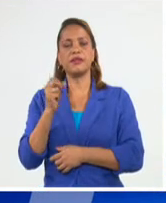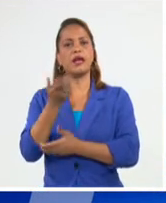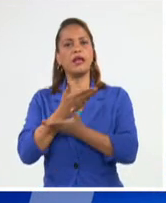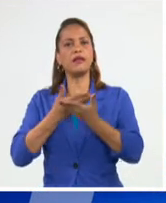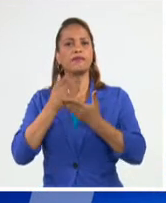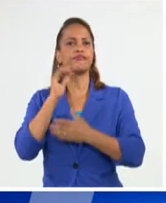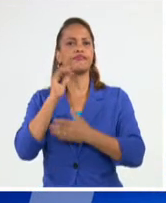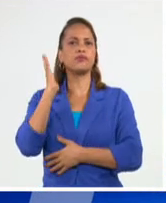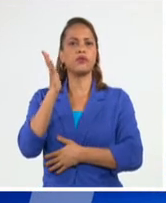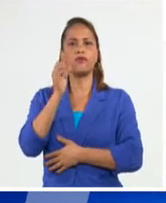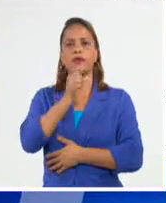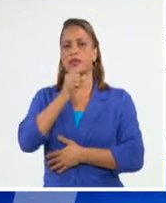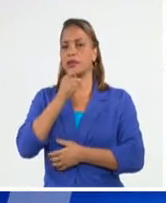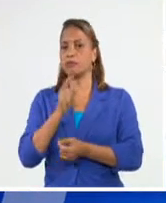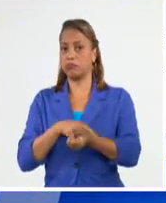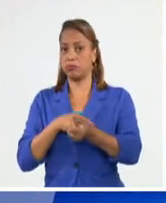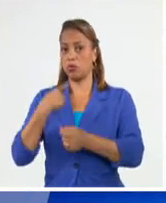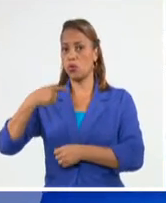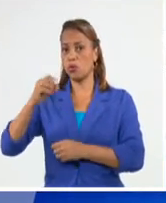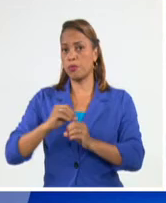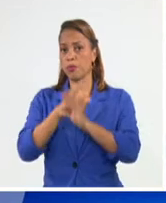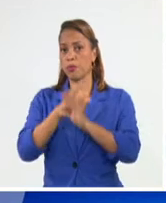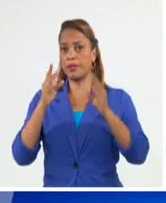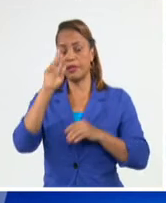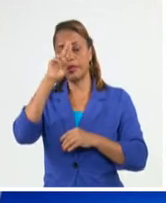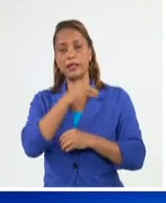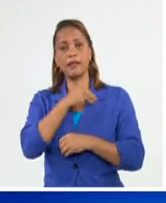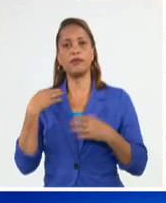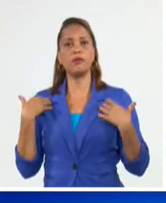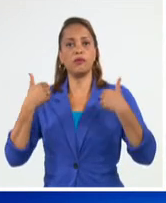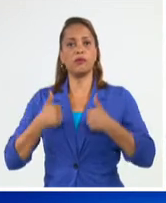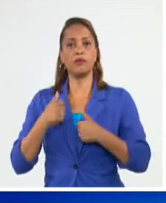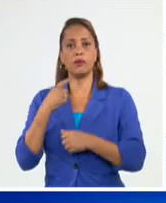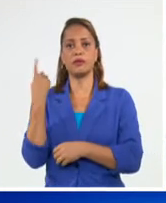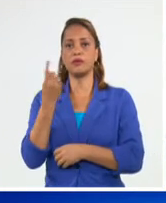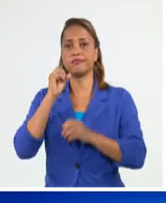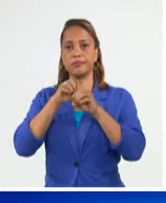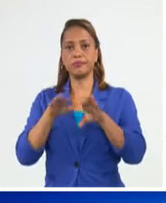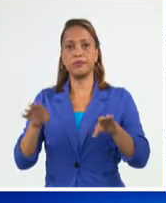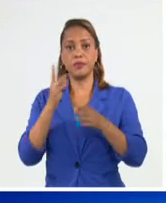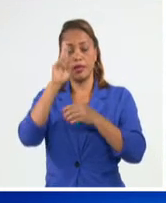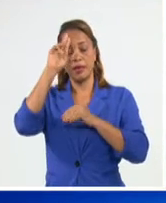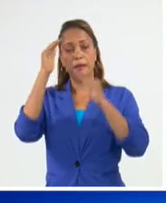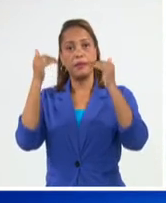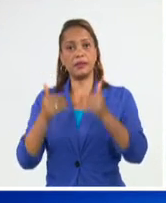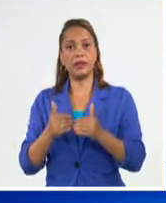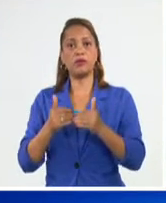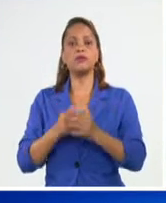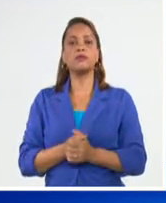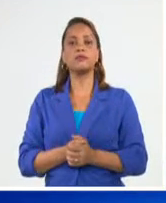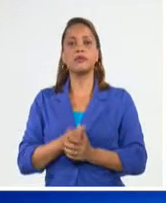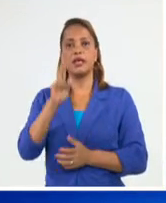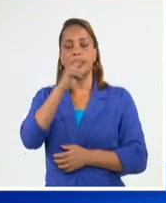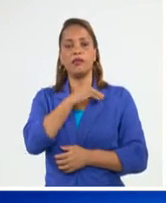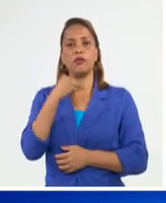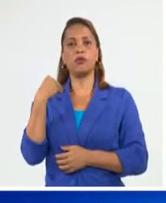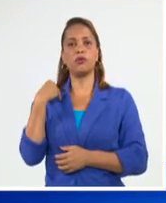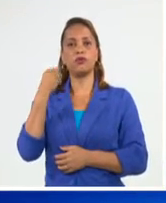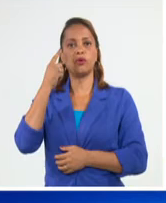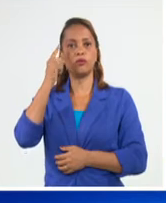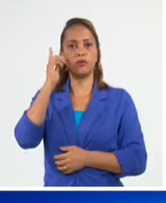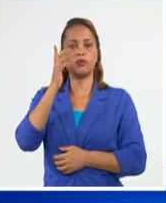prensa habitual de cada mañana, el director nacional de epidemiología del Ministerio de Salud Pública, doctor Francisco Durán García,